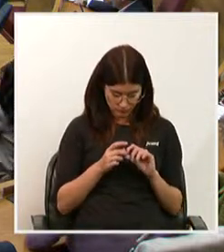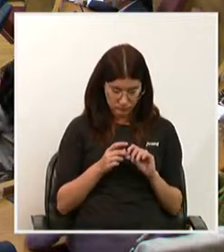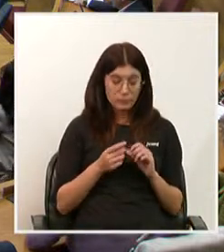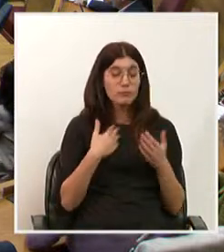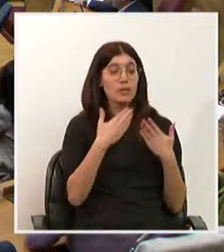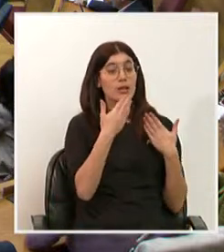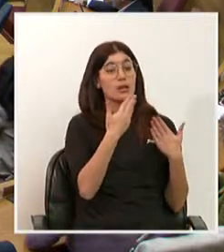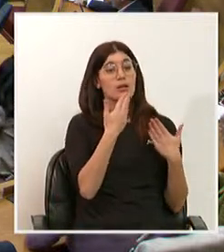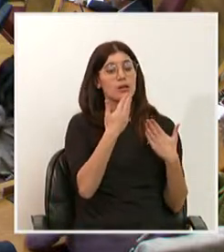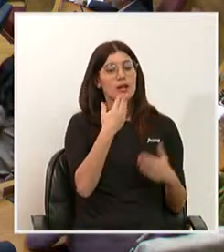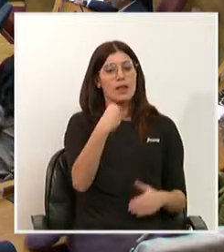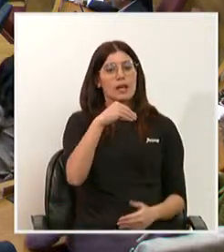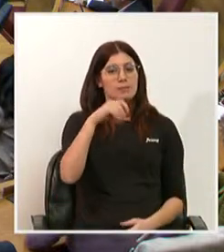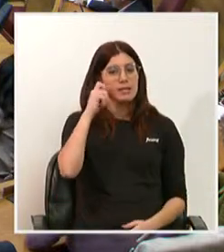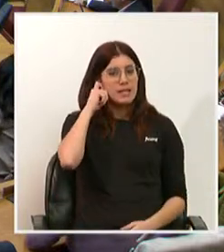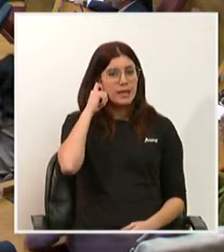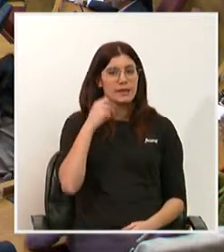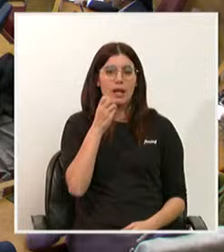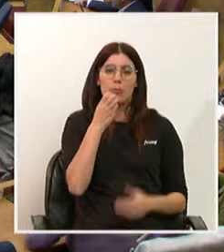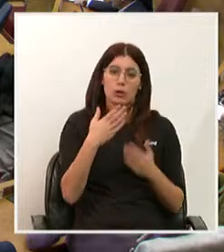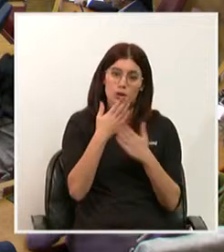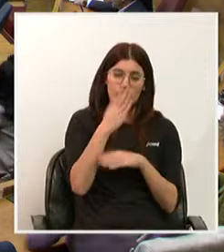Gracias presidenta